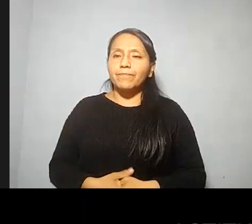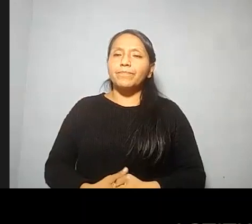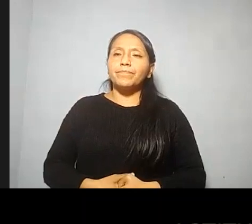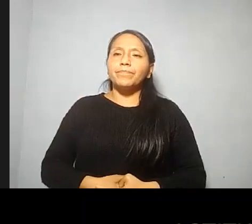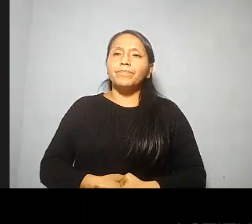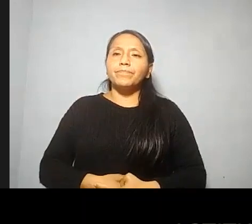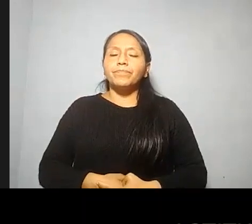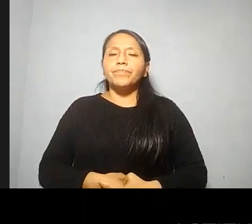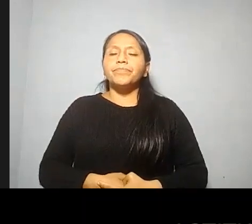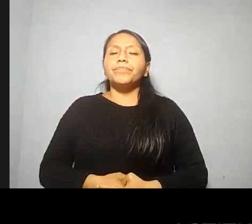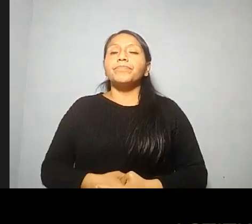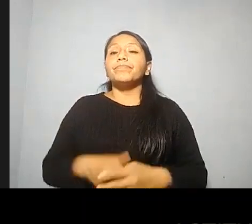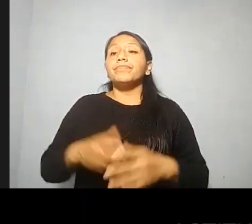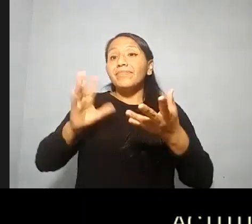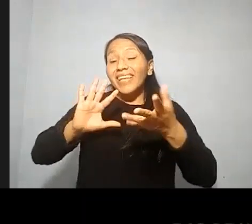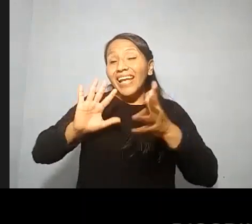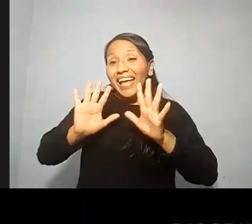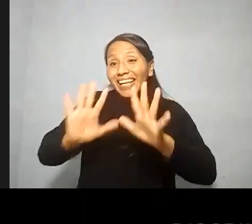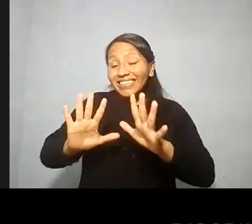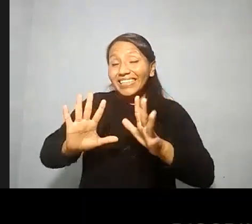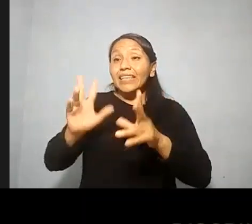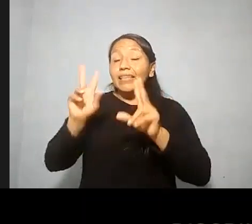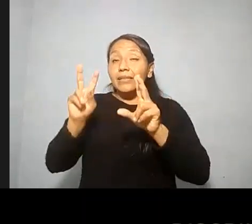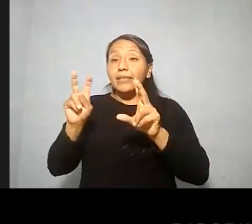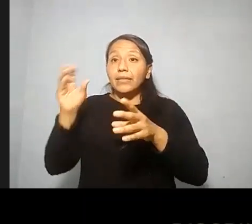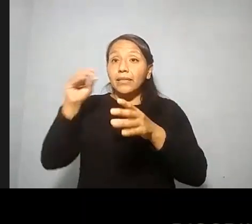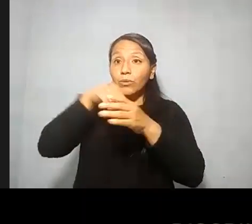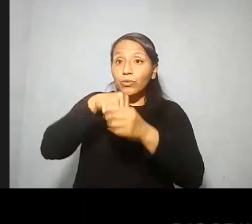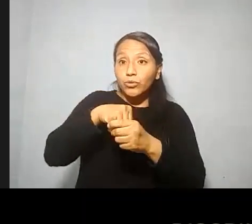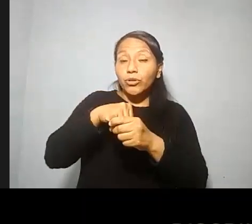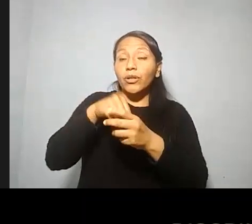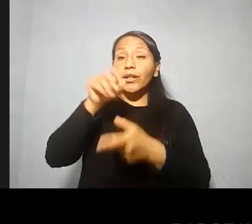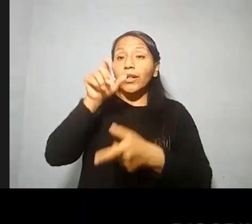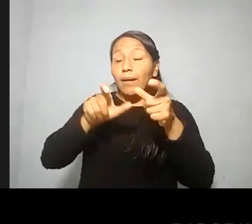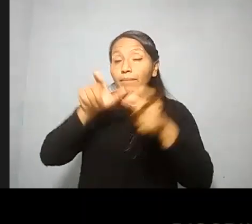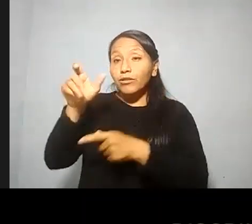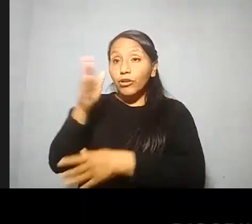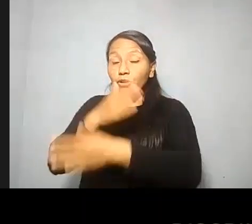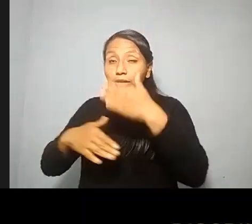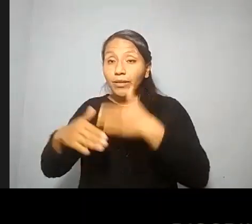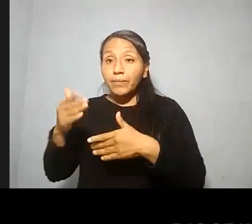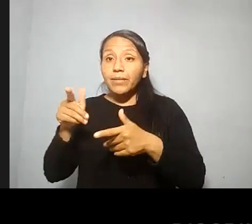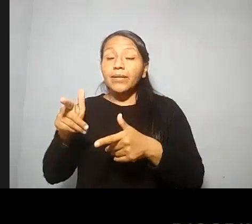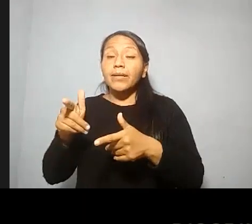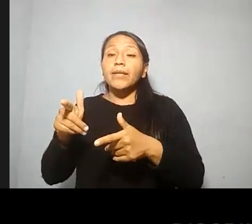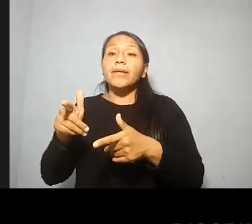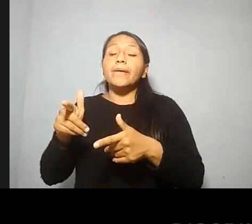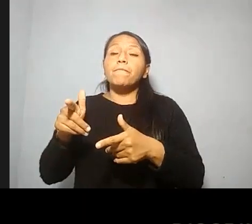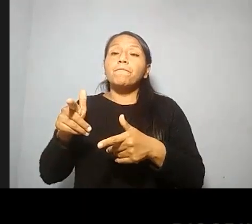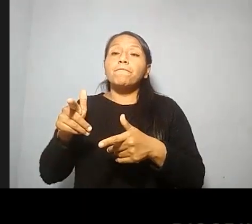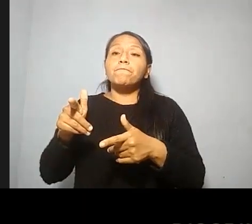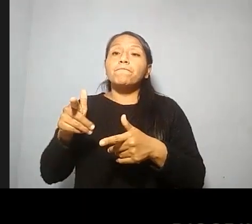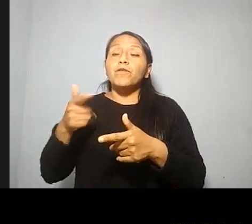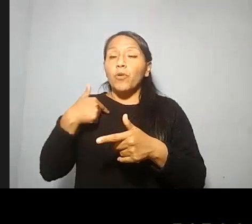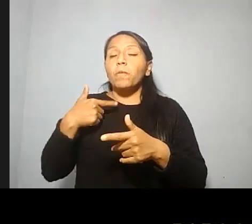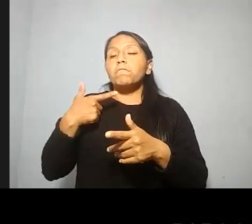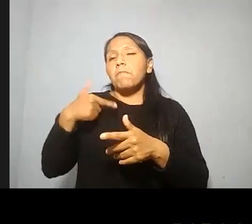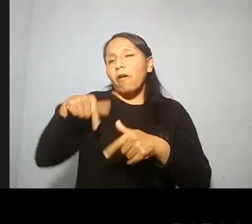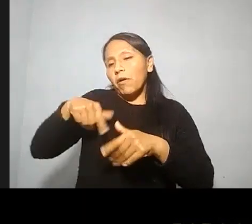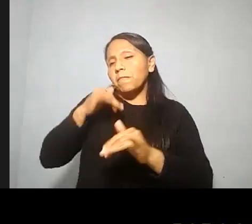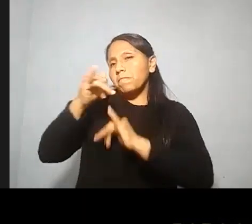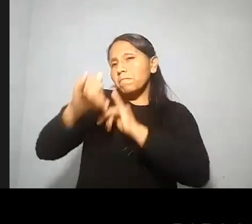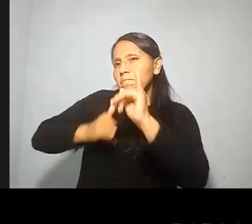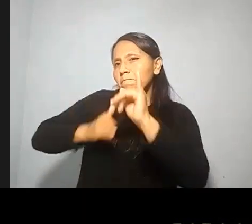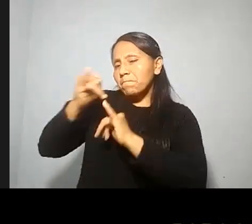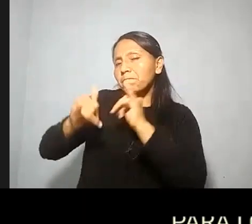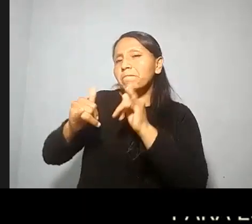En esa misma línea de la inclusión de la persona con discapacidad, voy a pasar a contarle que en